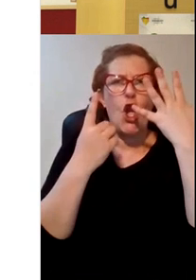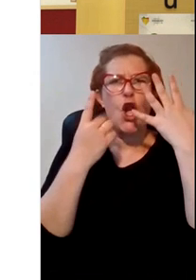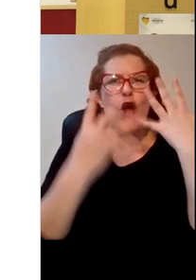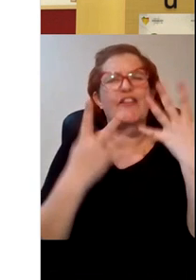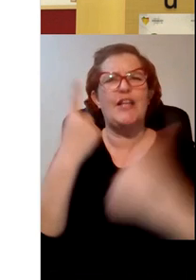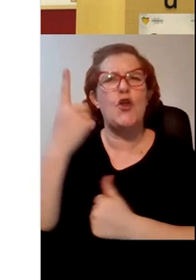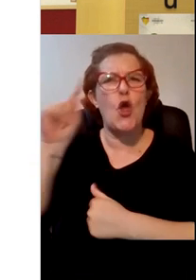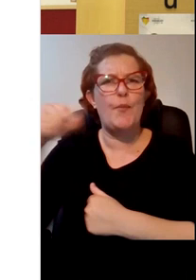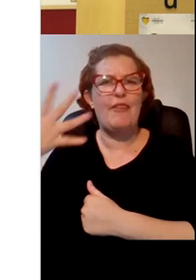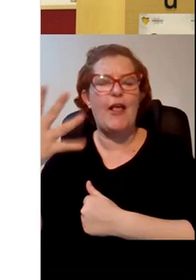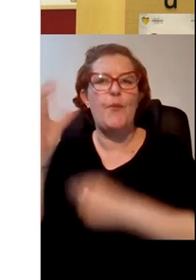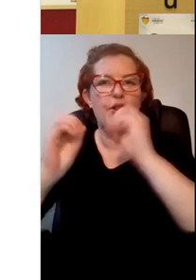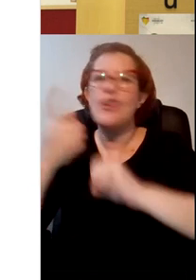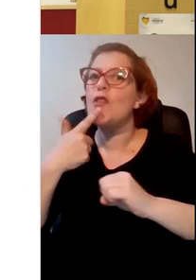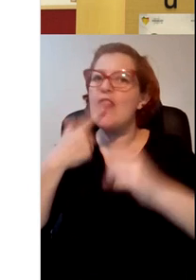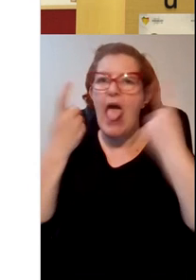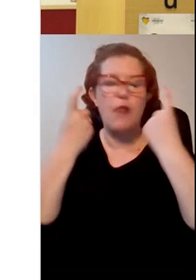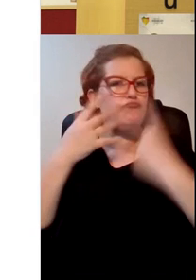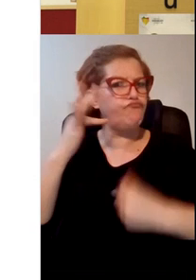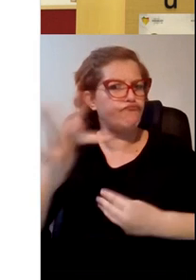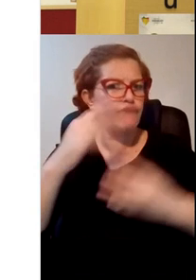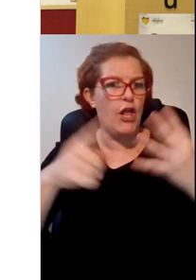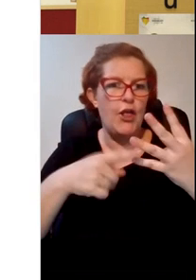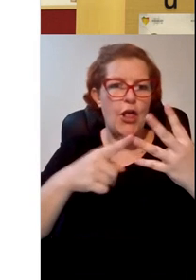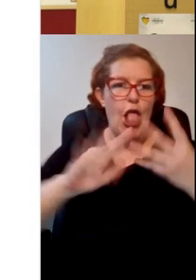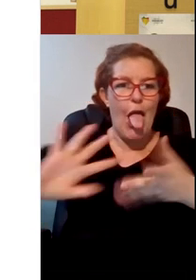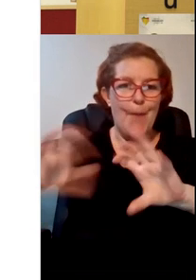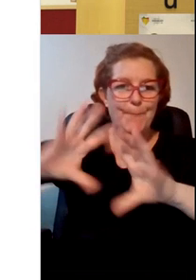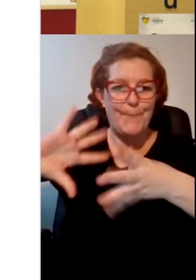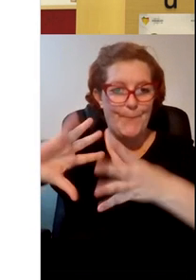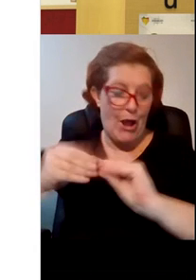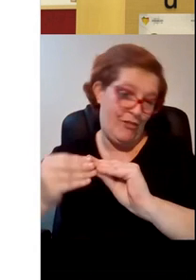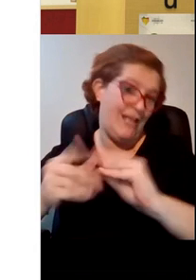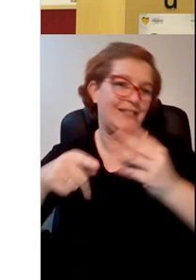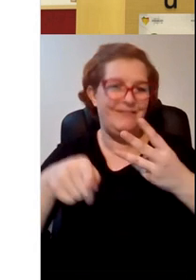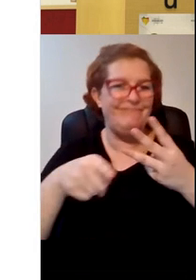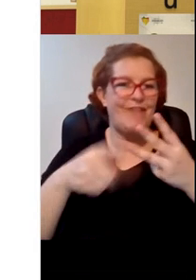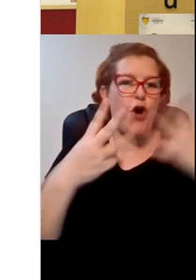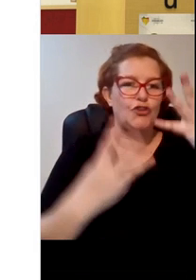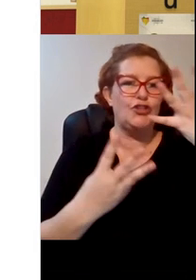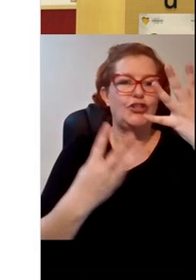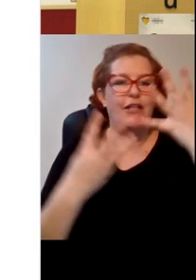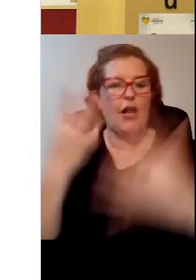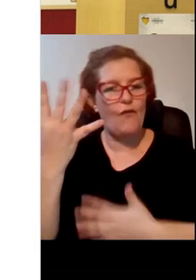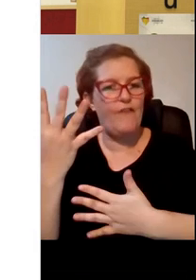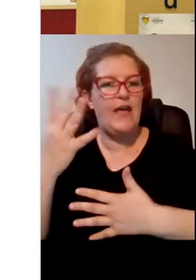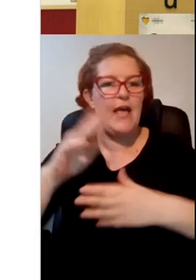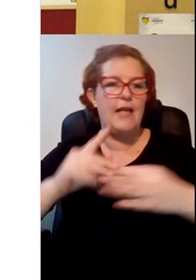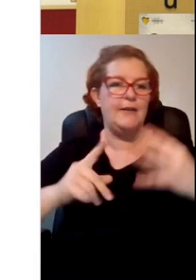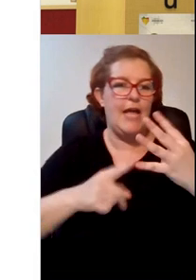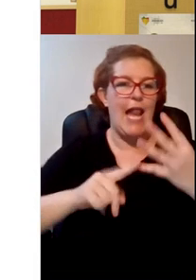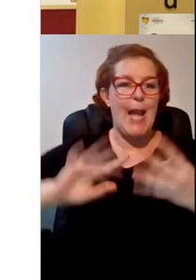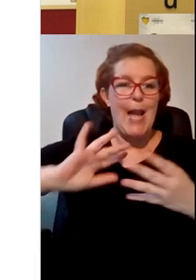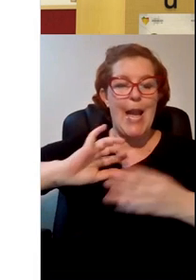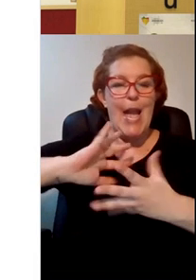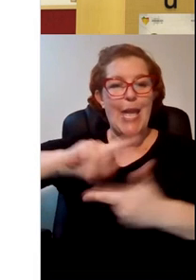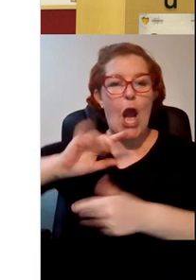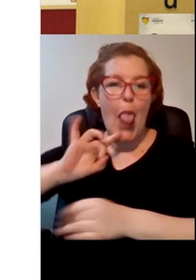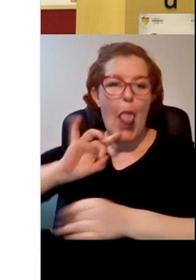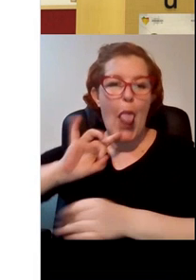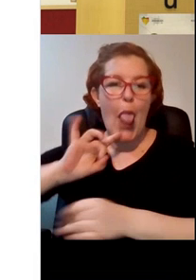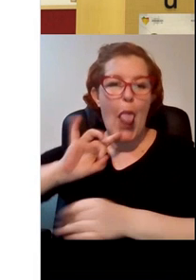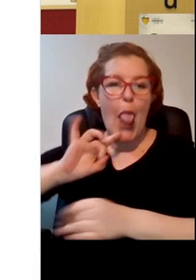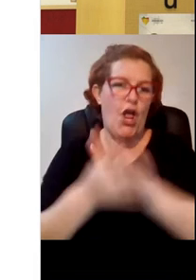ciento de los de los alumnos el podcast para el 89 y la newsletter para el 85 4% participaron en estas